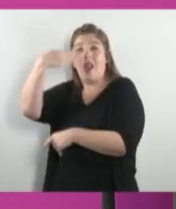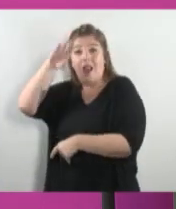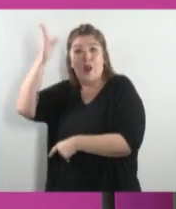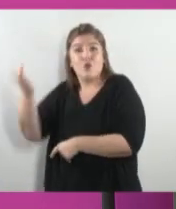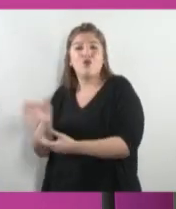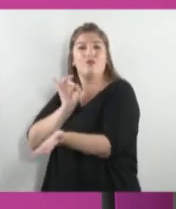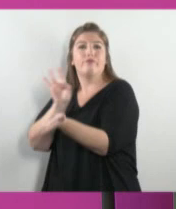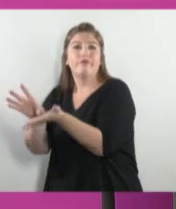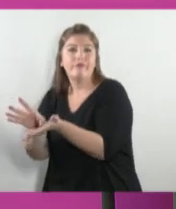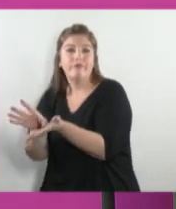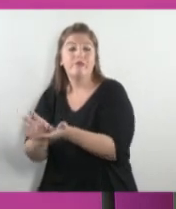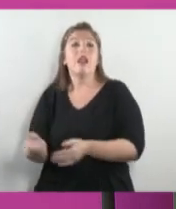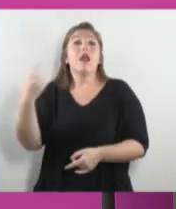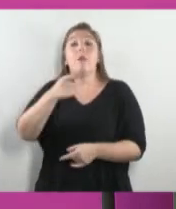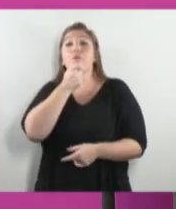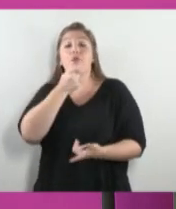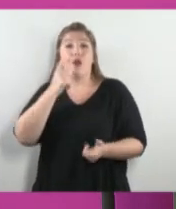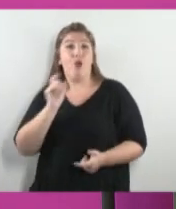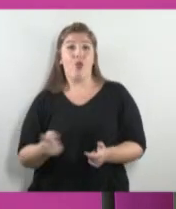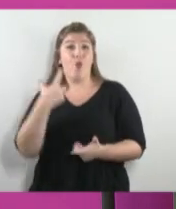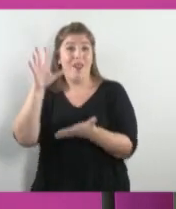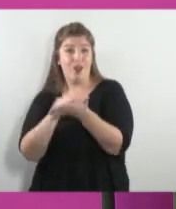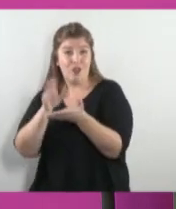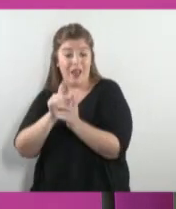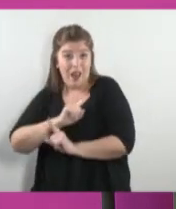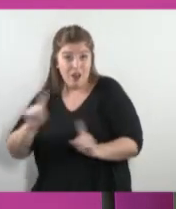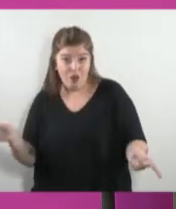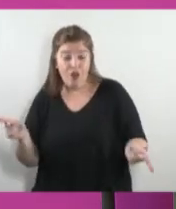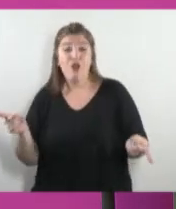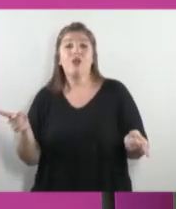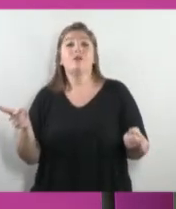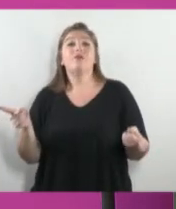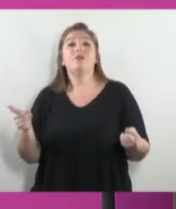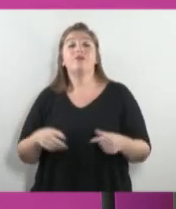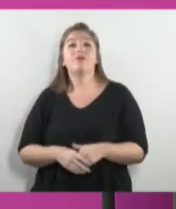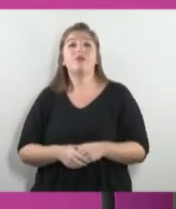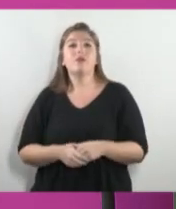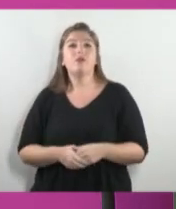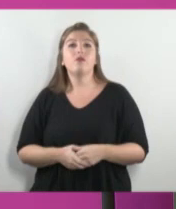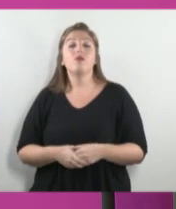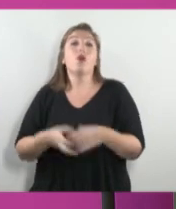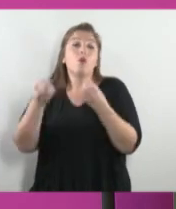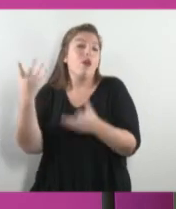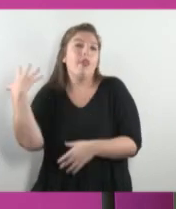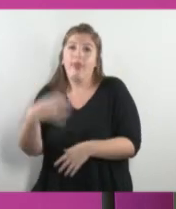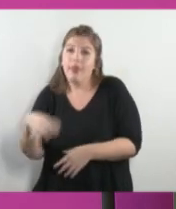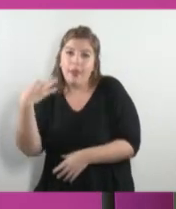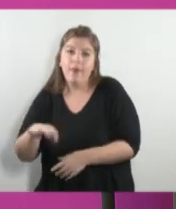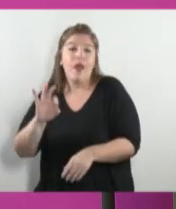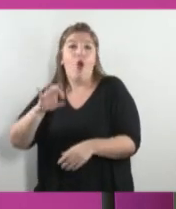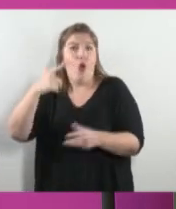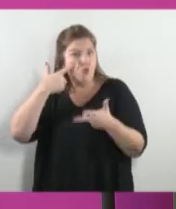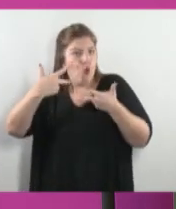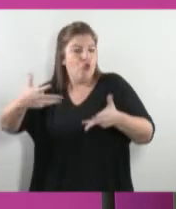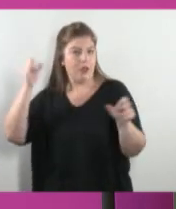no tenían tierras, no podían garantizar que tuvieran tierras, tenían la obligación de demostrar que